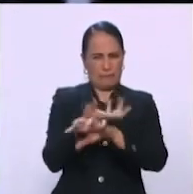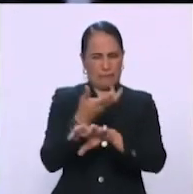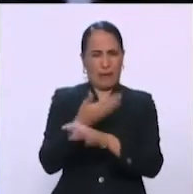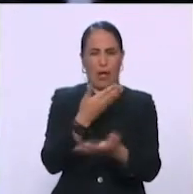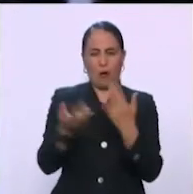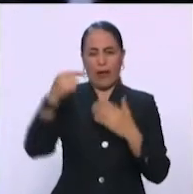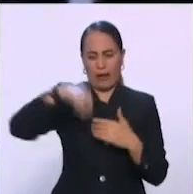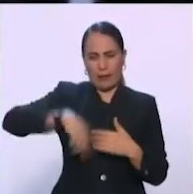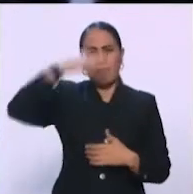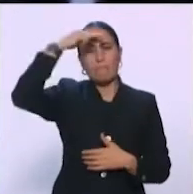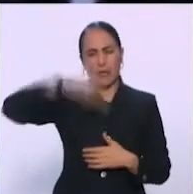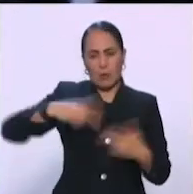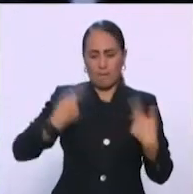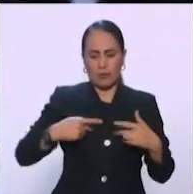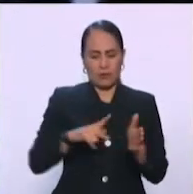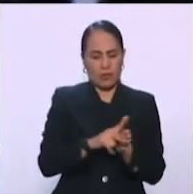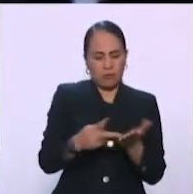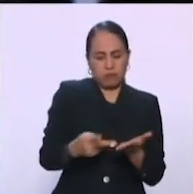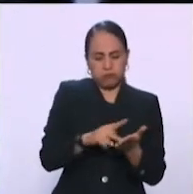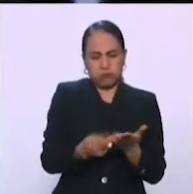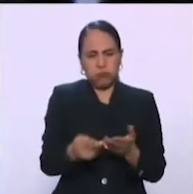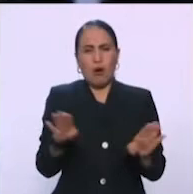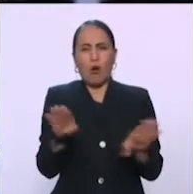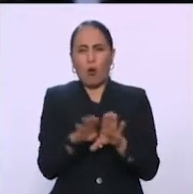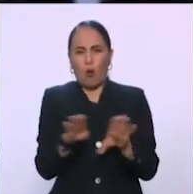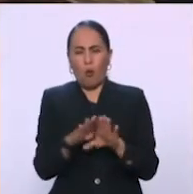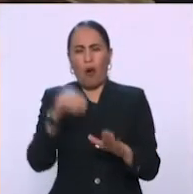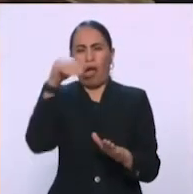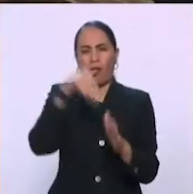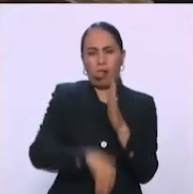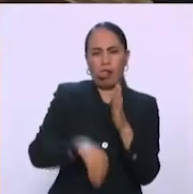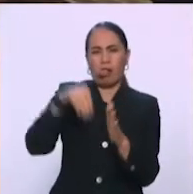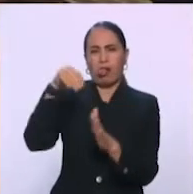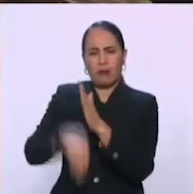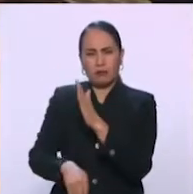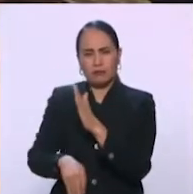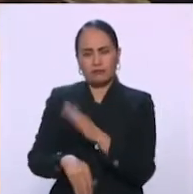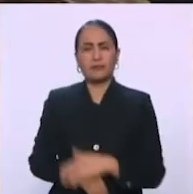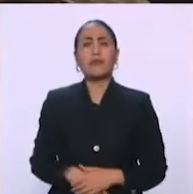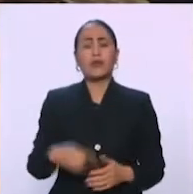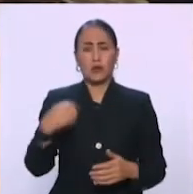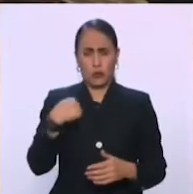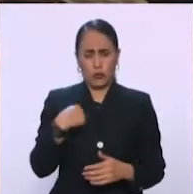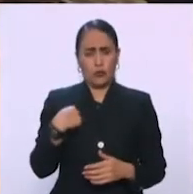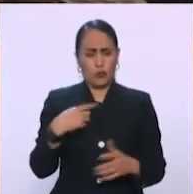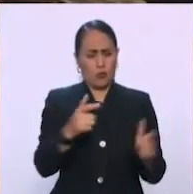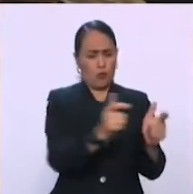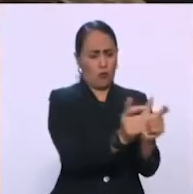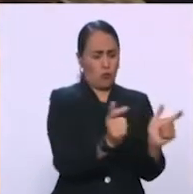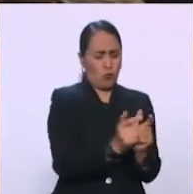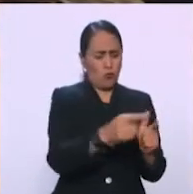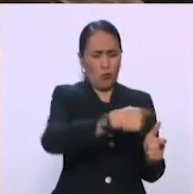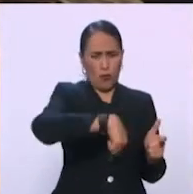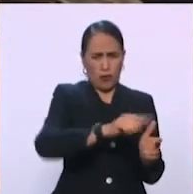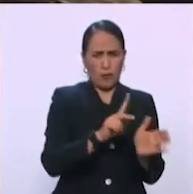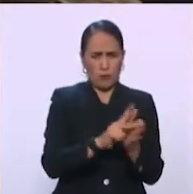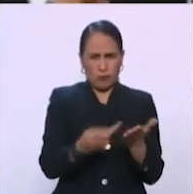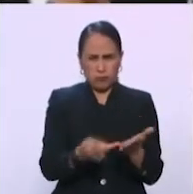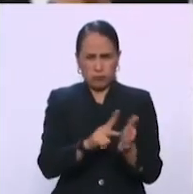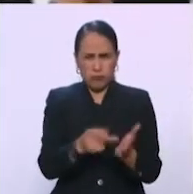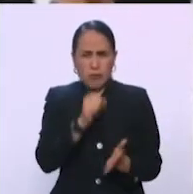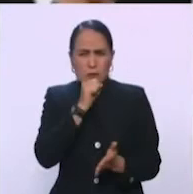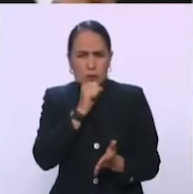mexicanos, de justamente el fracaso. Y tengo información de que la mayoría de los reporteros que han trabajado